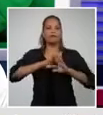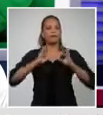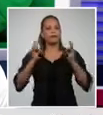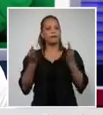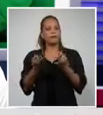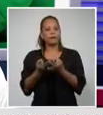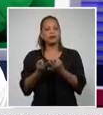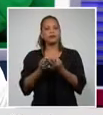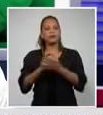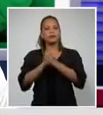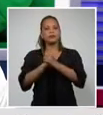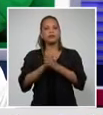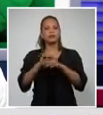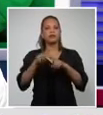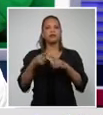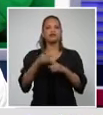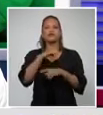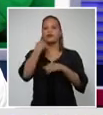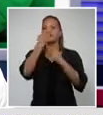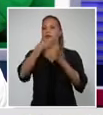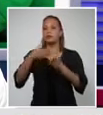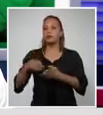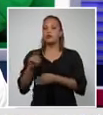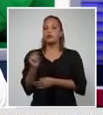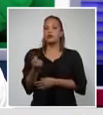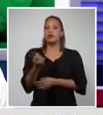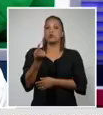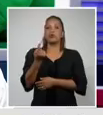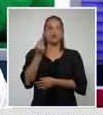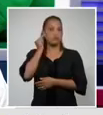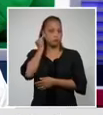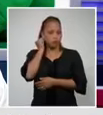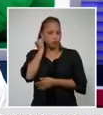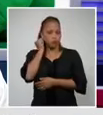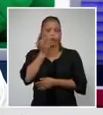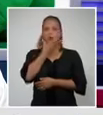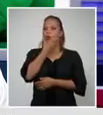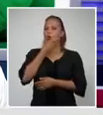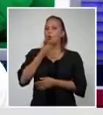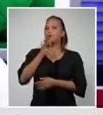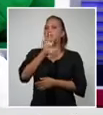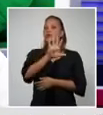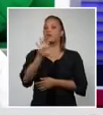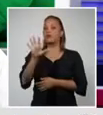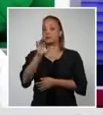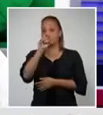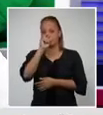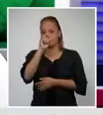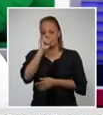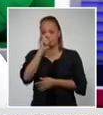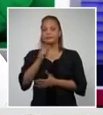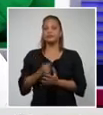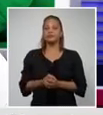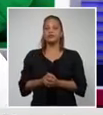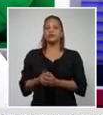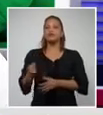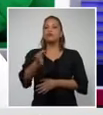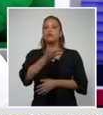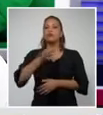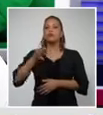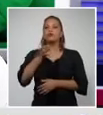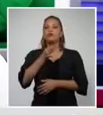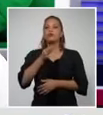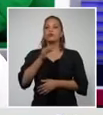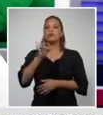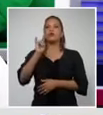el fallecimiento de una señora joven, 55 años de edad, del municipio Unión de Reyes